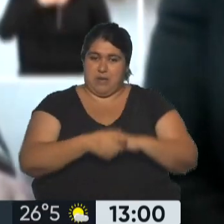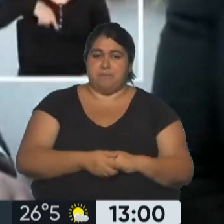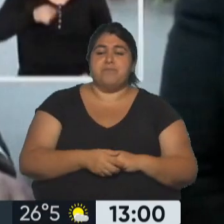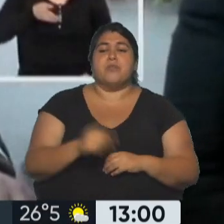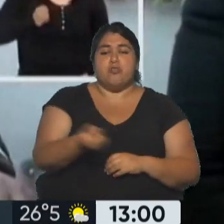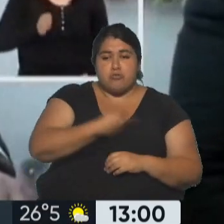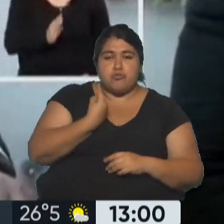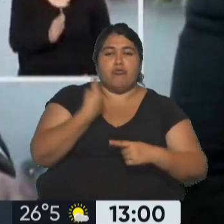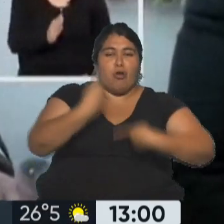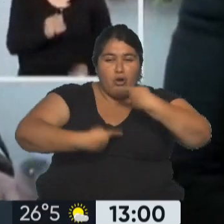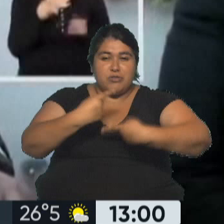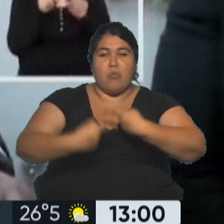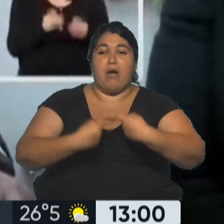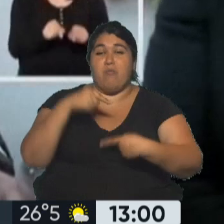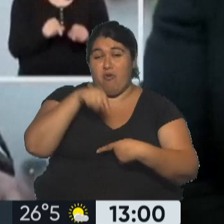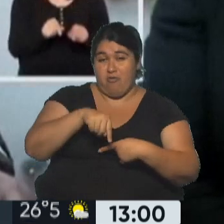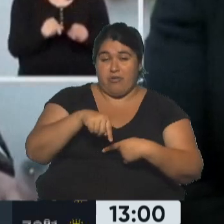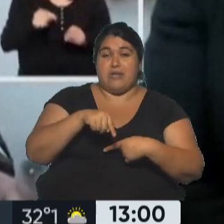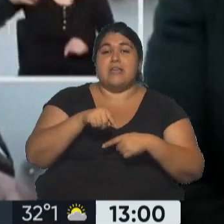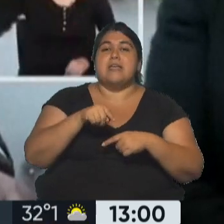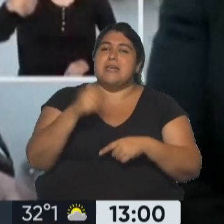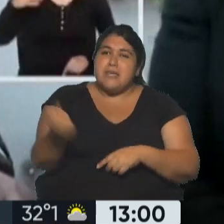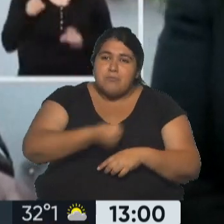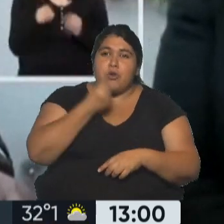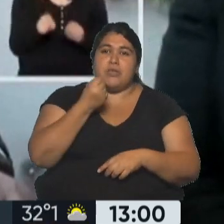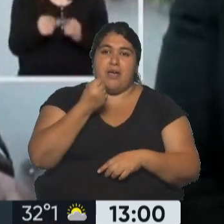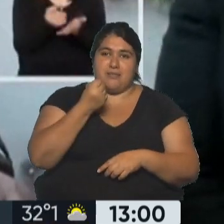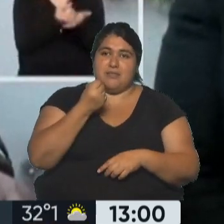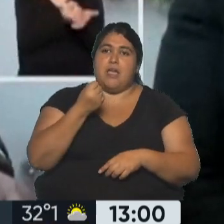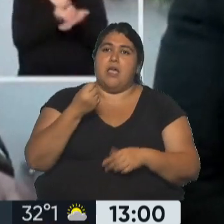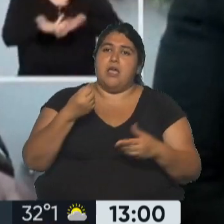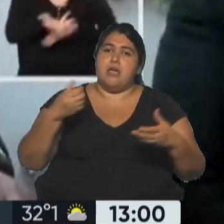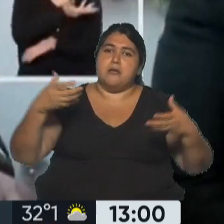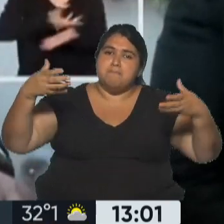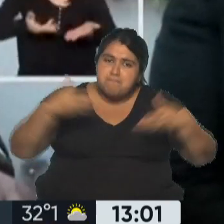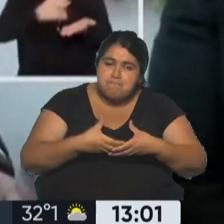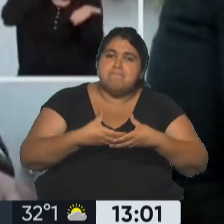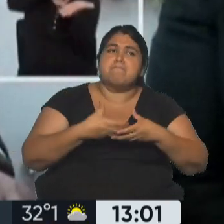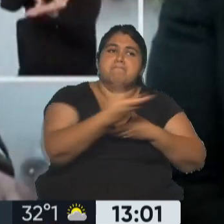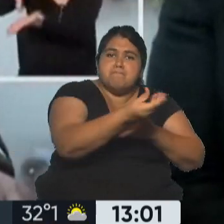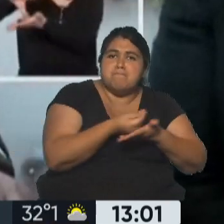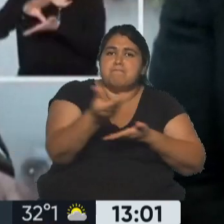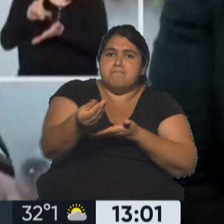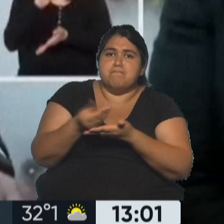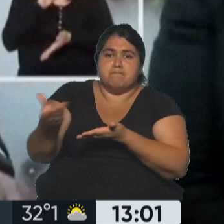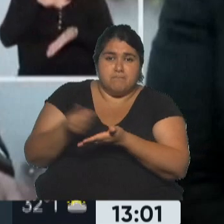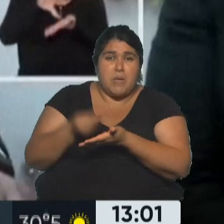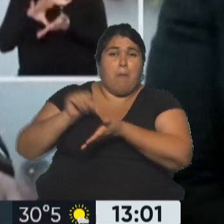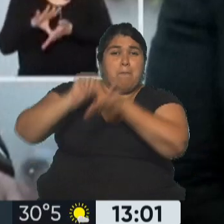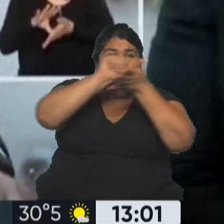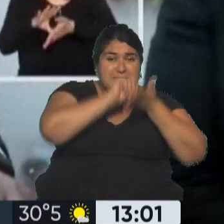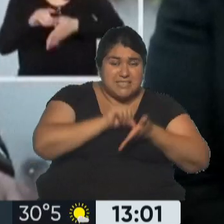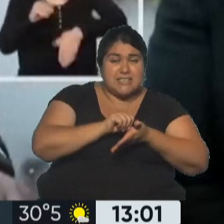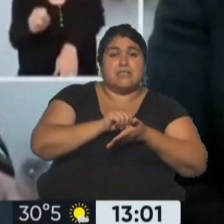a darle continuidad a esta importante cooperación multilateral que tenemos entre los países de la cuenca